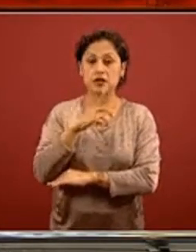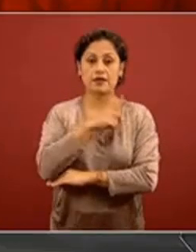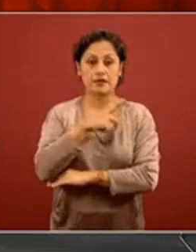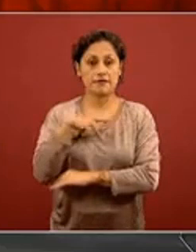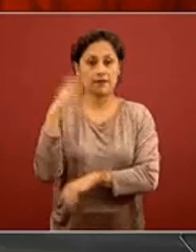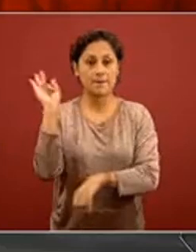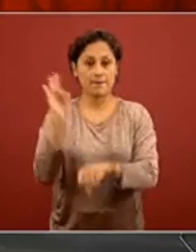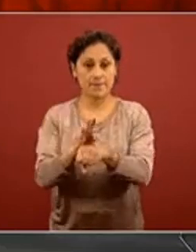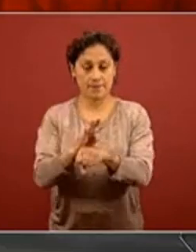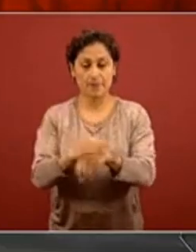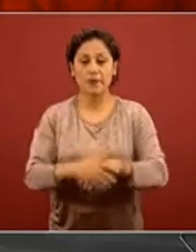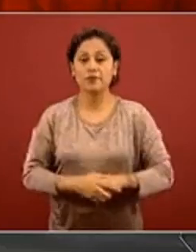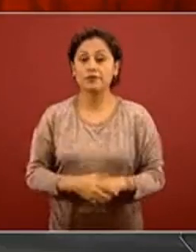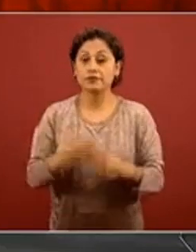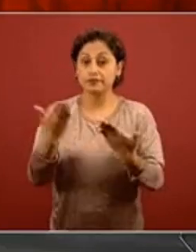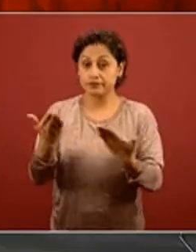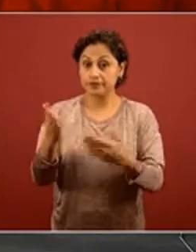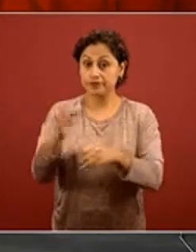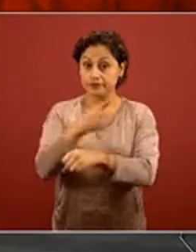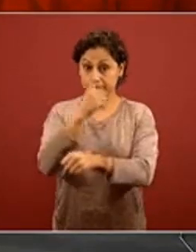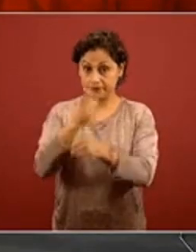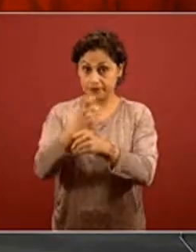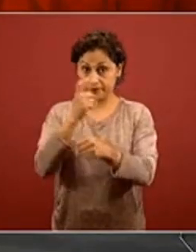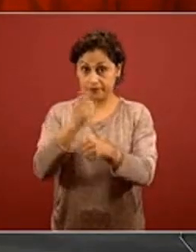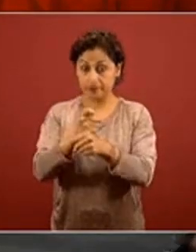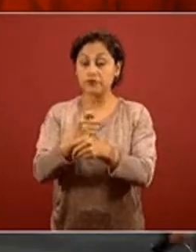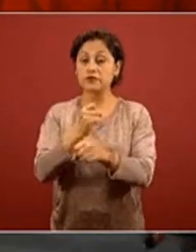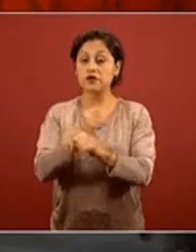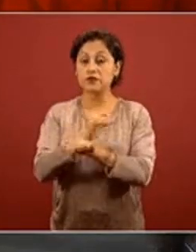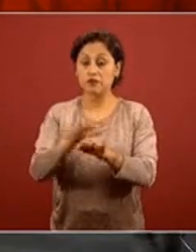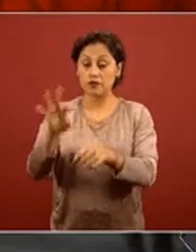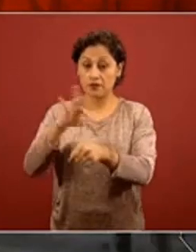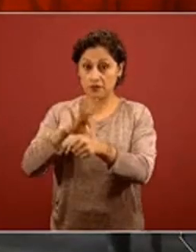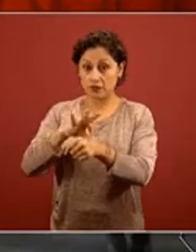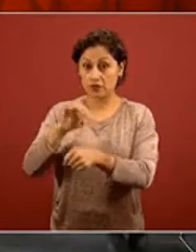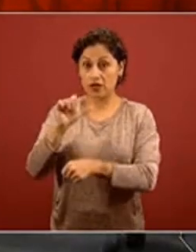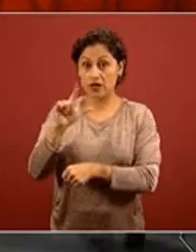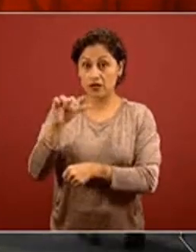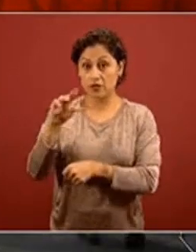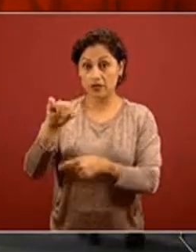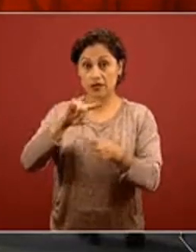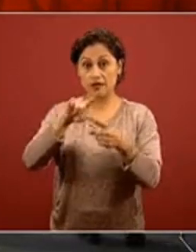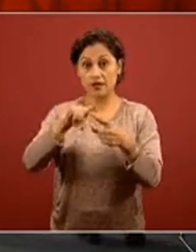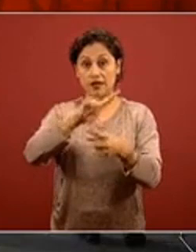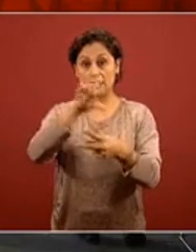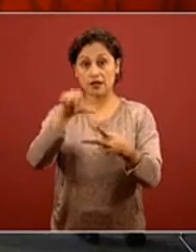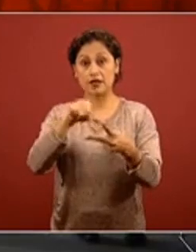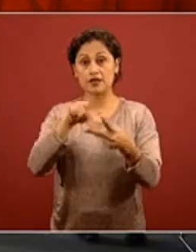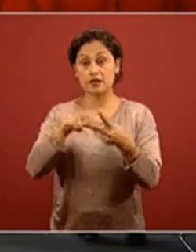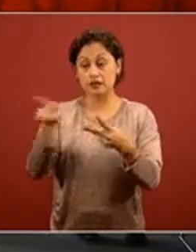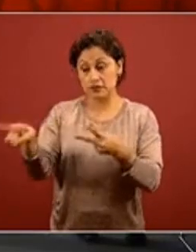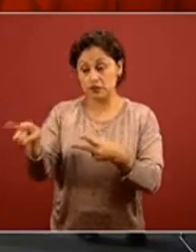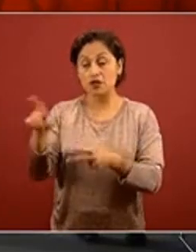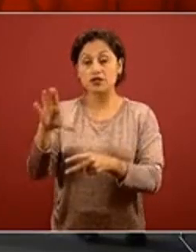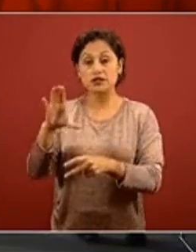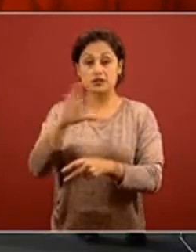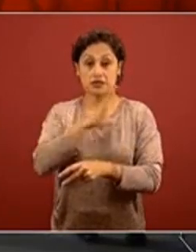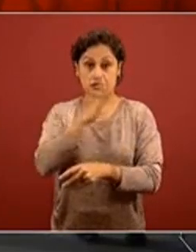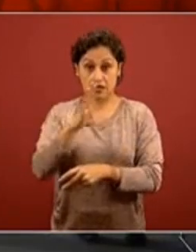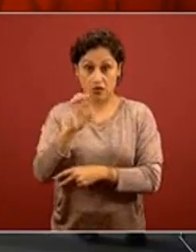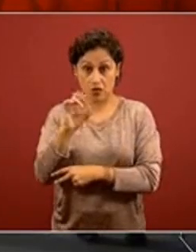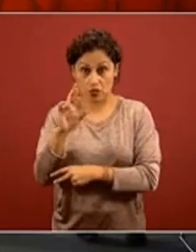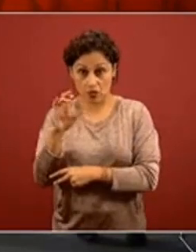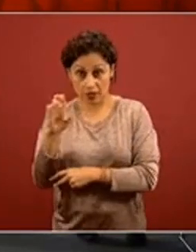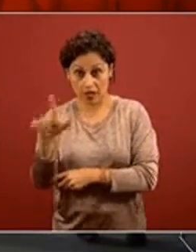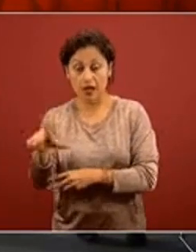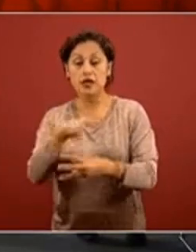vamos a ir en ese orden. Le pido al doctor Alomía si nos comenta, enseguida le damos la palabra al coronel y posteriormente tratamos este tipo de elementos y